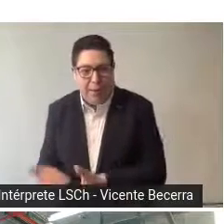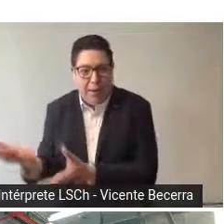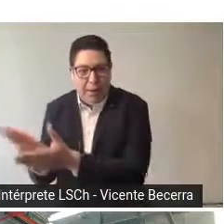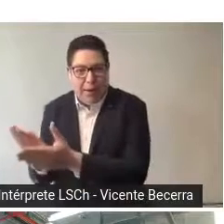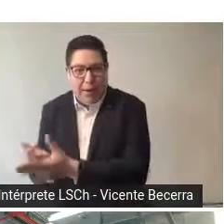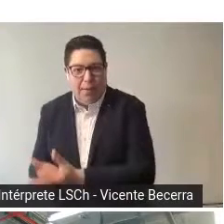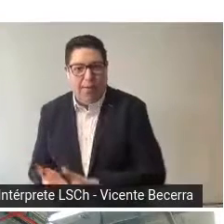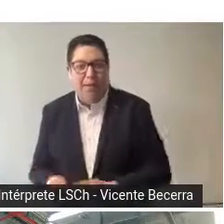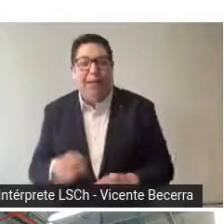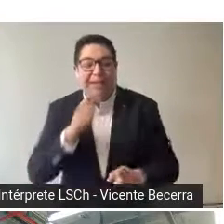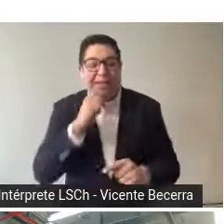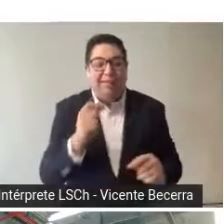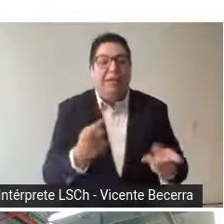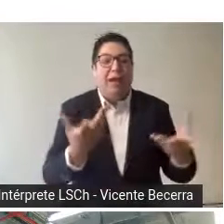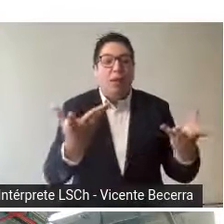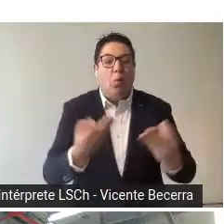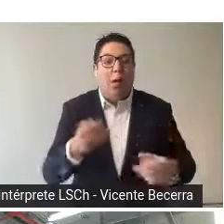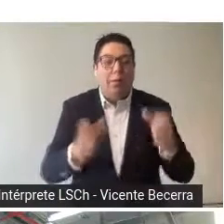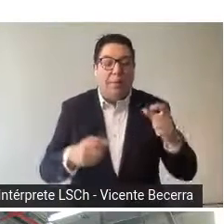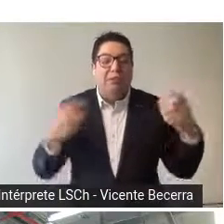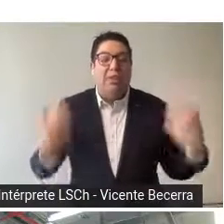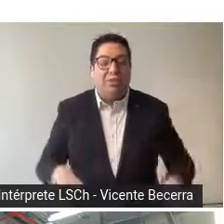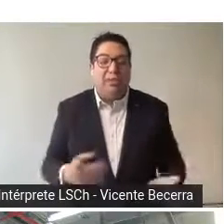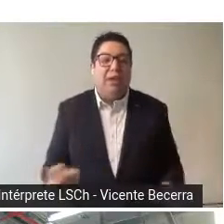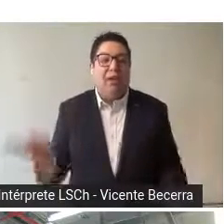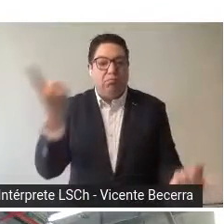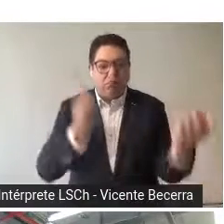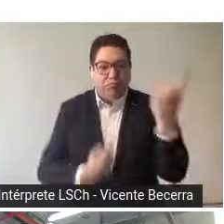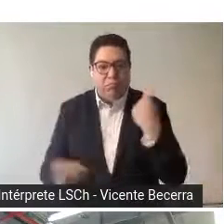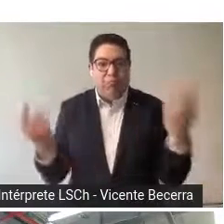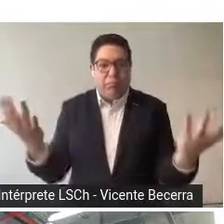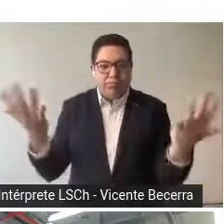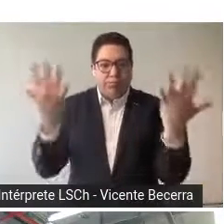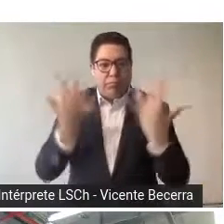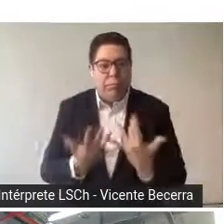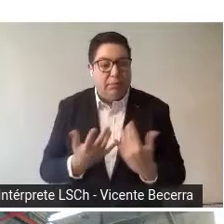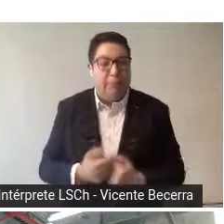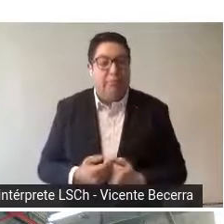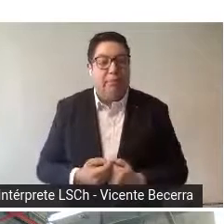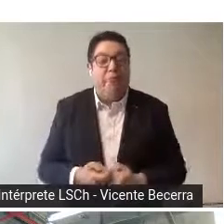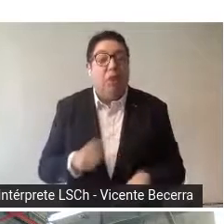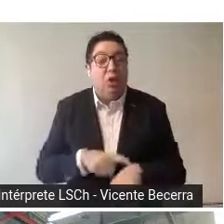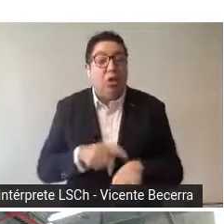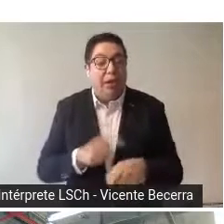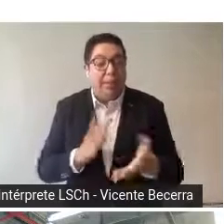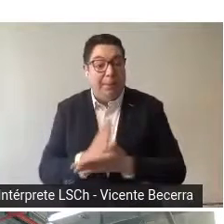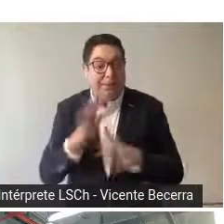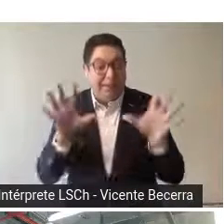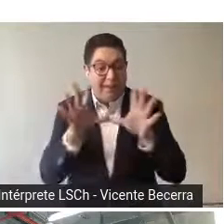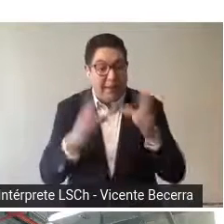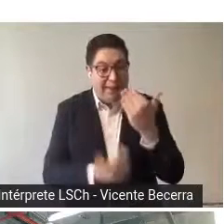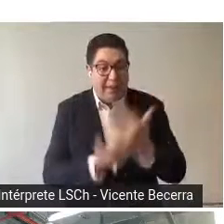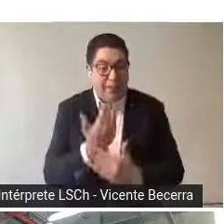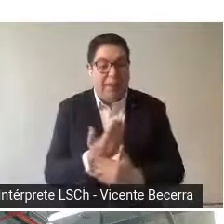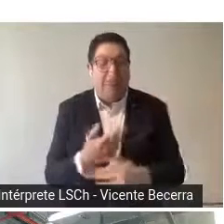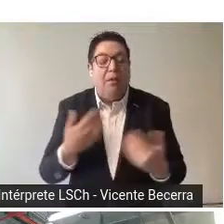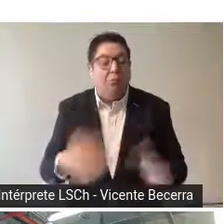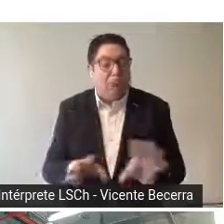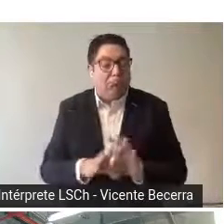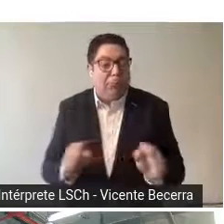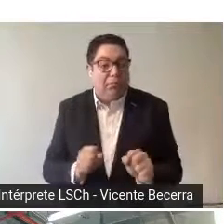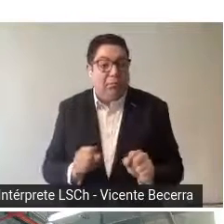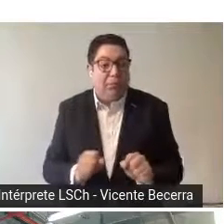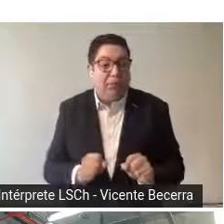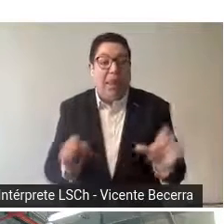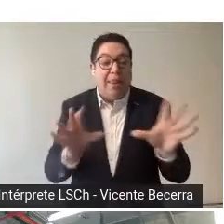de convencionales ya había llegado. El acto estaba previsto para las 10 de la mañana. A las 10 de la mañana